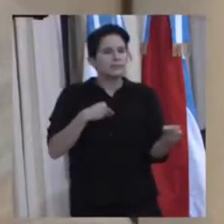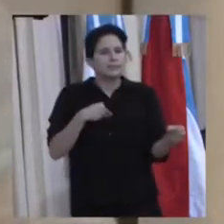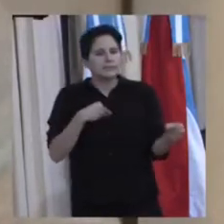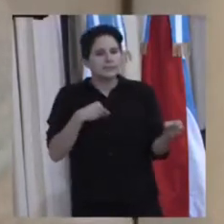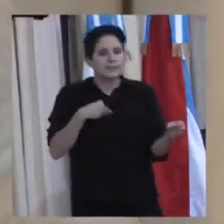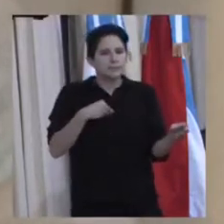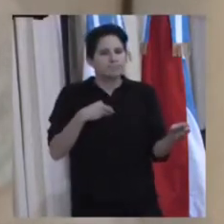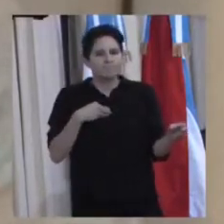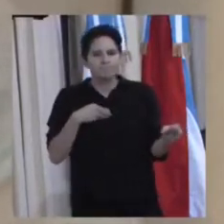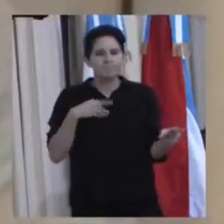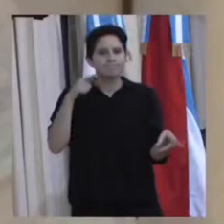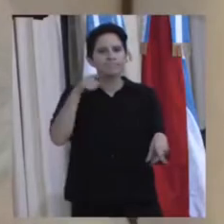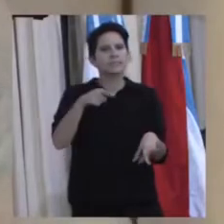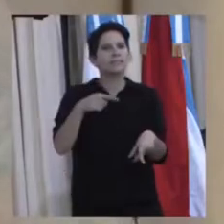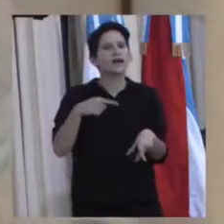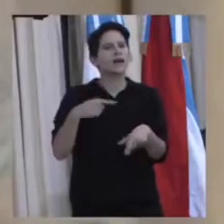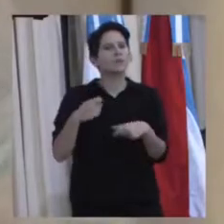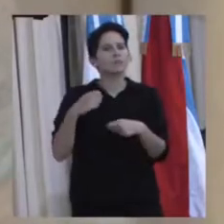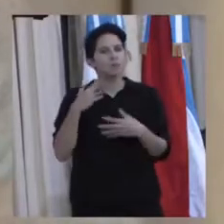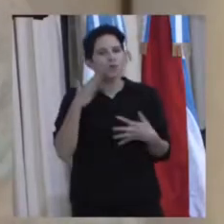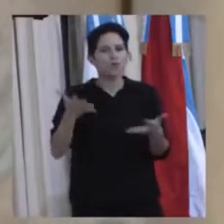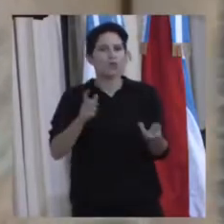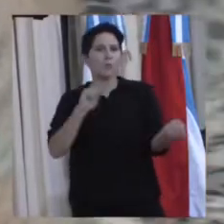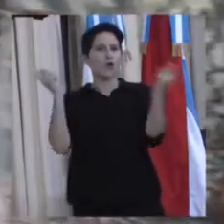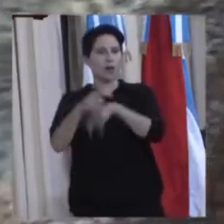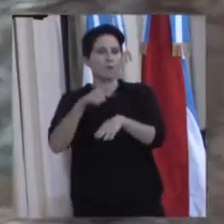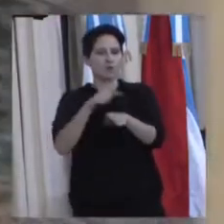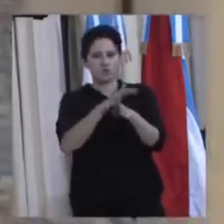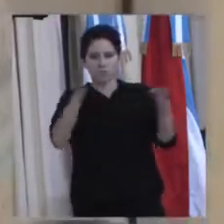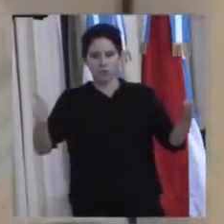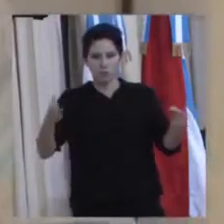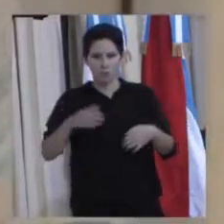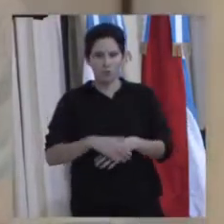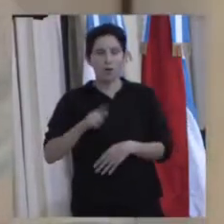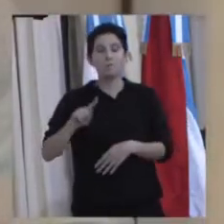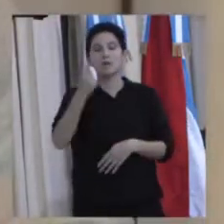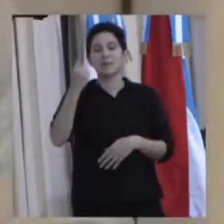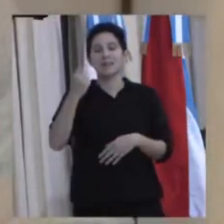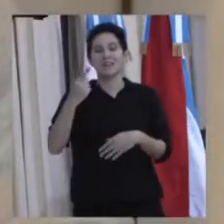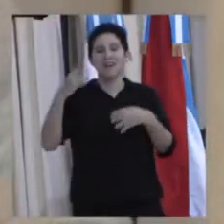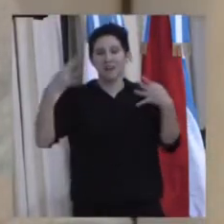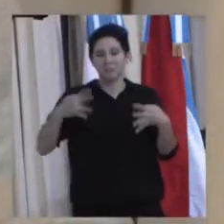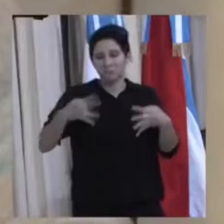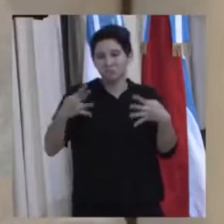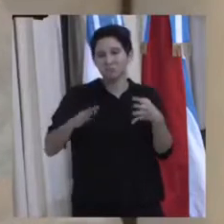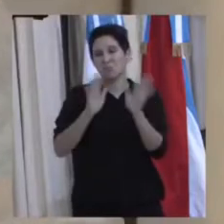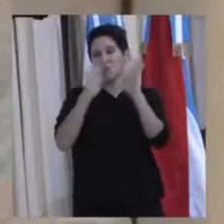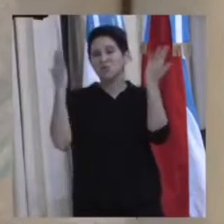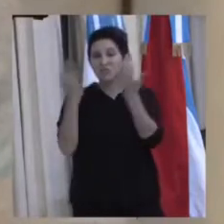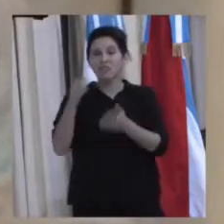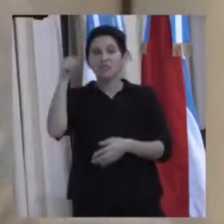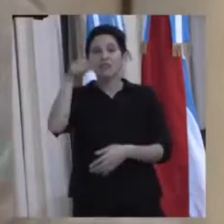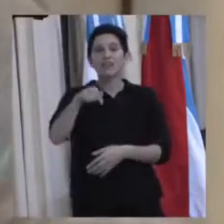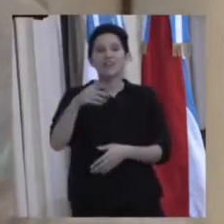que están de alguna manera preanunciando el cambio de una época. La Primera Guerra Mundial deja ni más ni menos